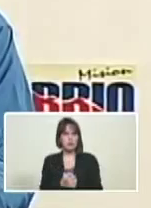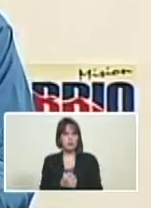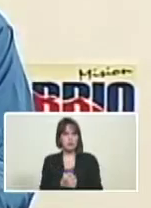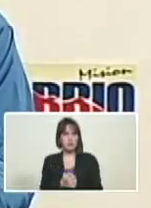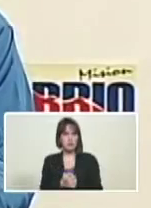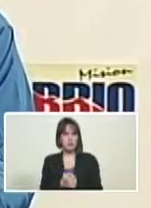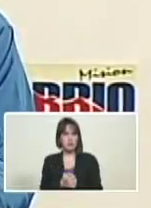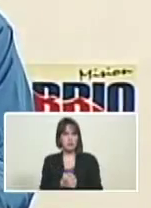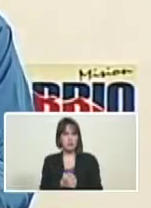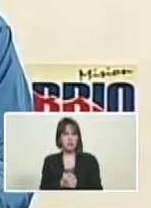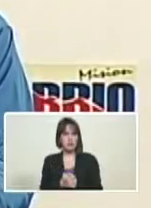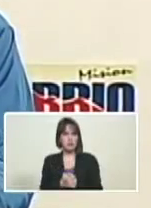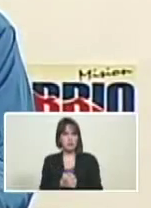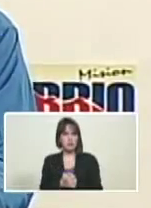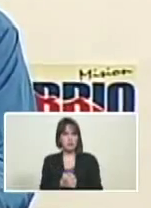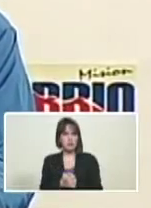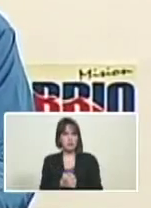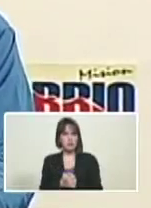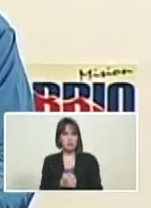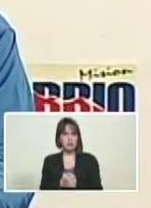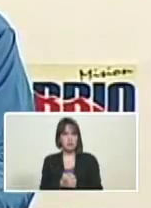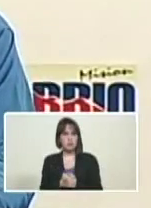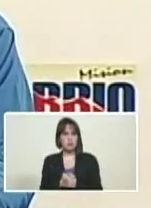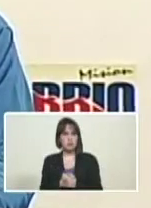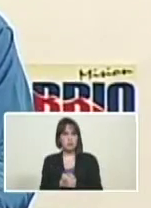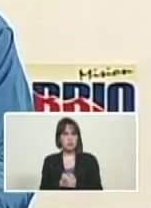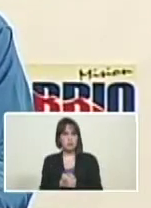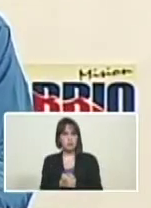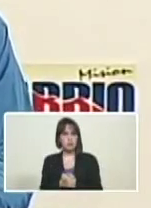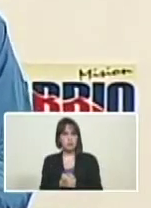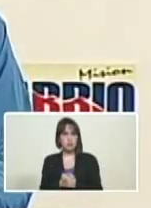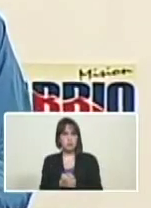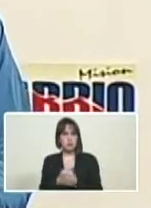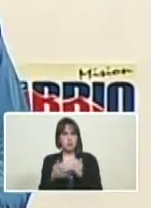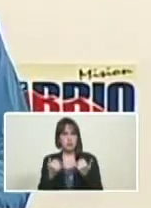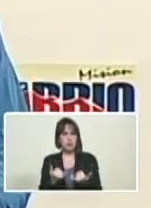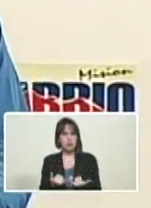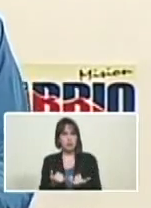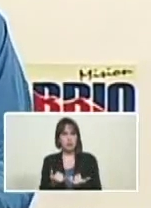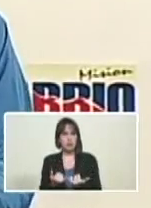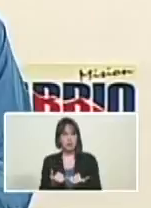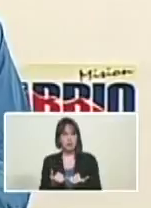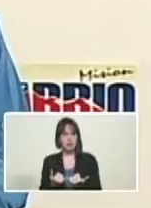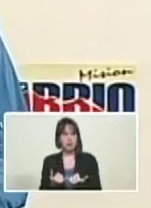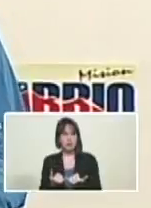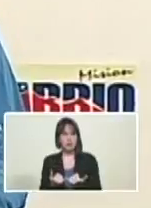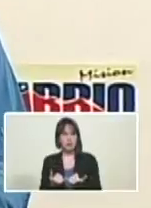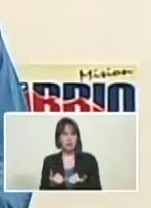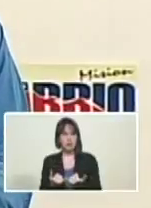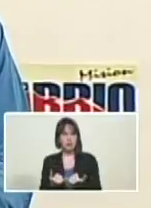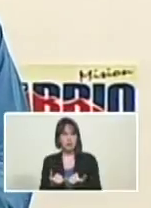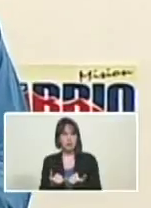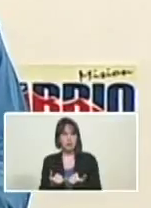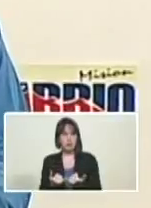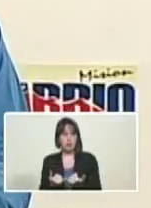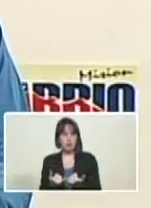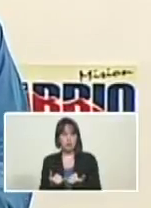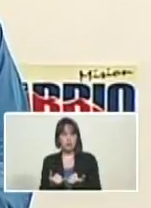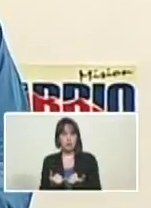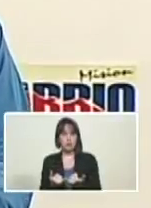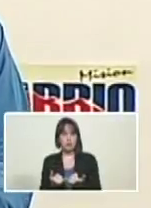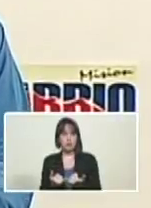plan. Y uno presenta un plan. Papel escrito, bien escrito, eso sí. Misión,